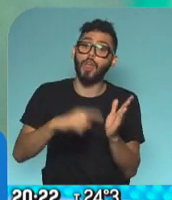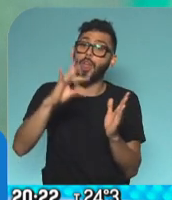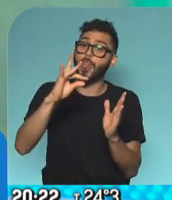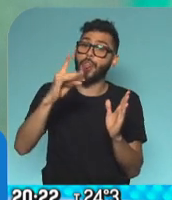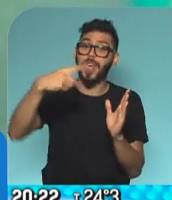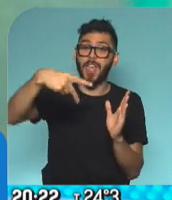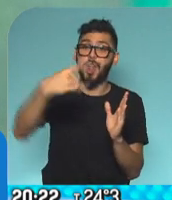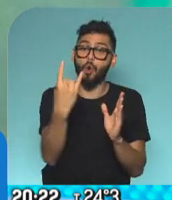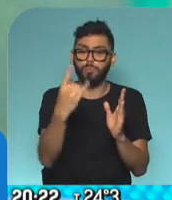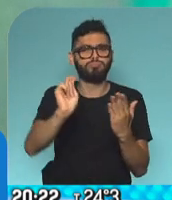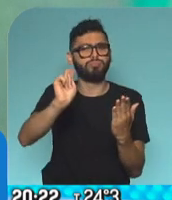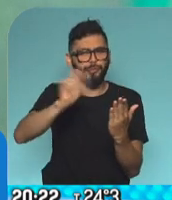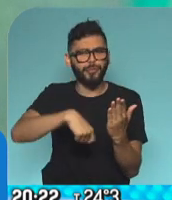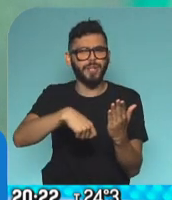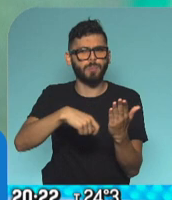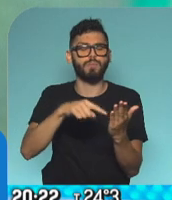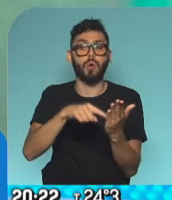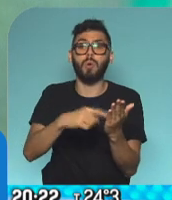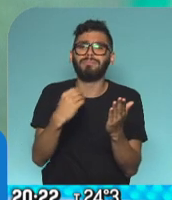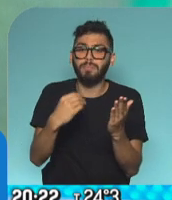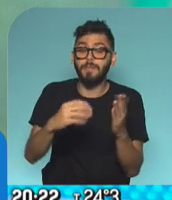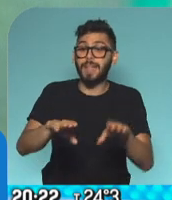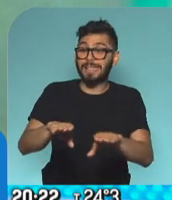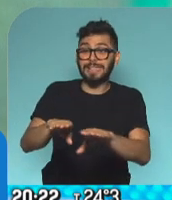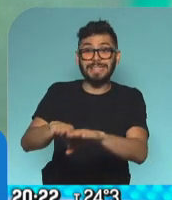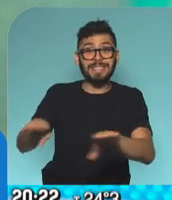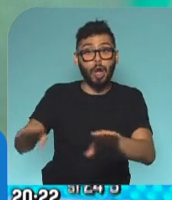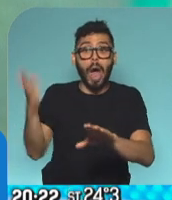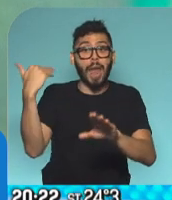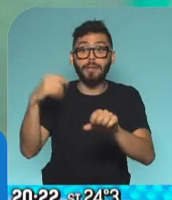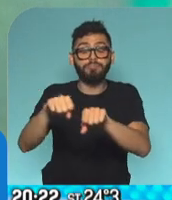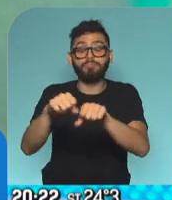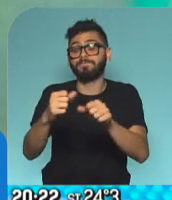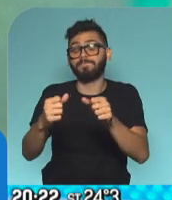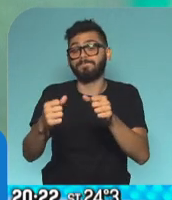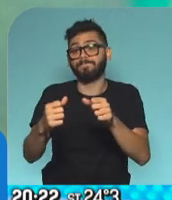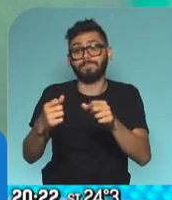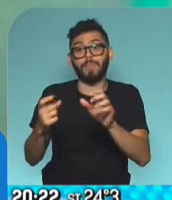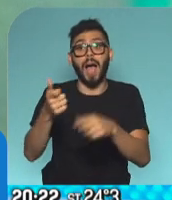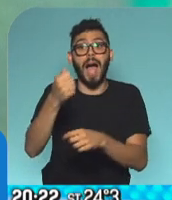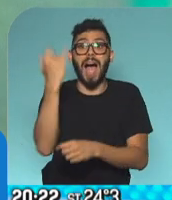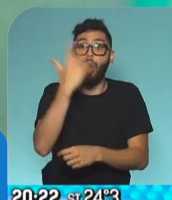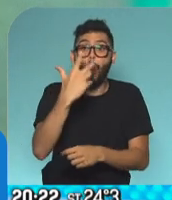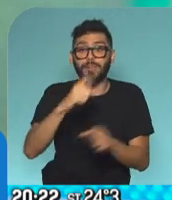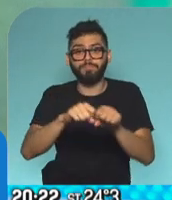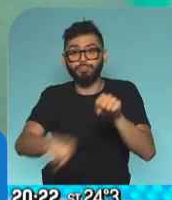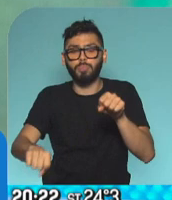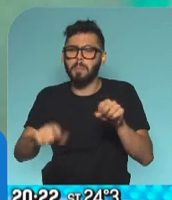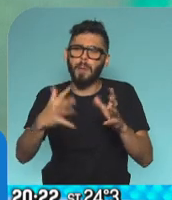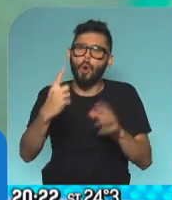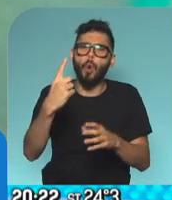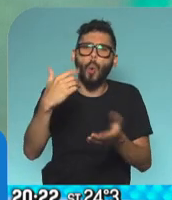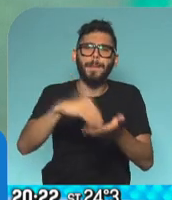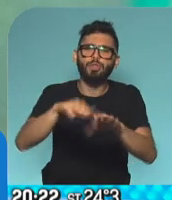y urgencia justamente para poder volver a incorporar a chicos que se habían caído de la asignación universal creemos que son cerca de un millón de chicos y chicas